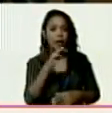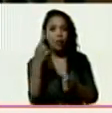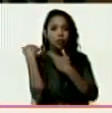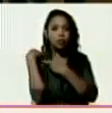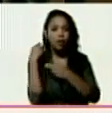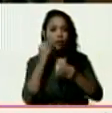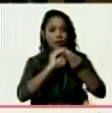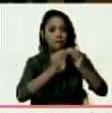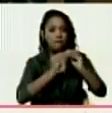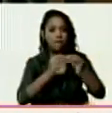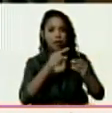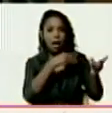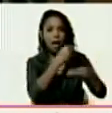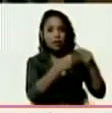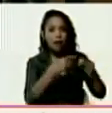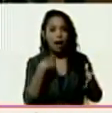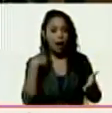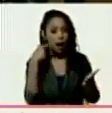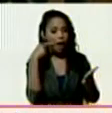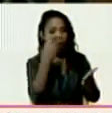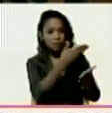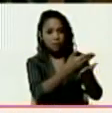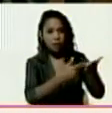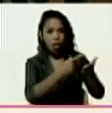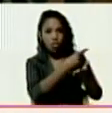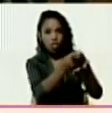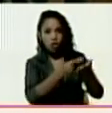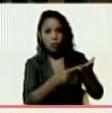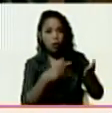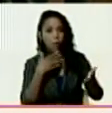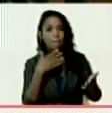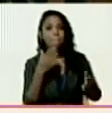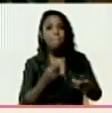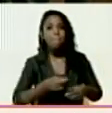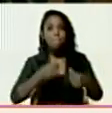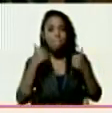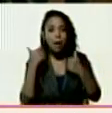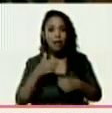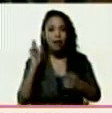responsabilidad de hacernos llegar el acta el día de lo más pronto posible. ¿Cuántos